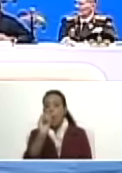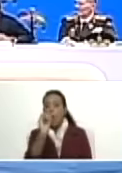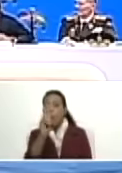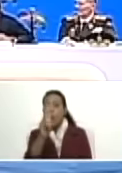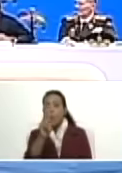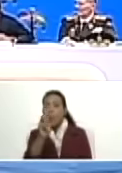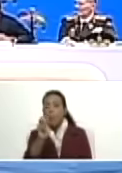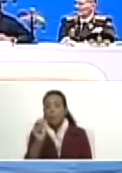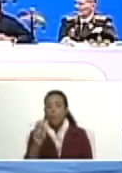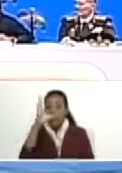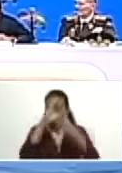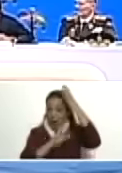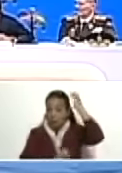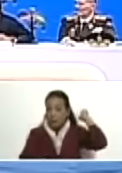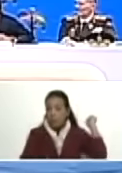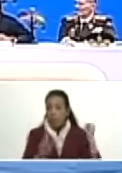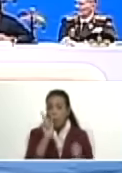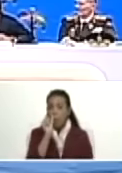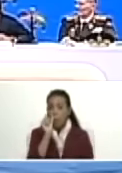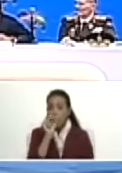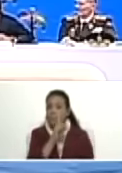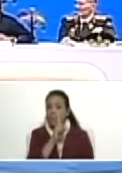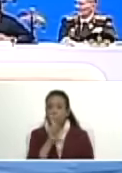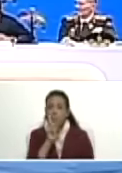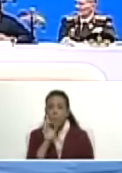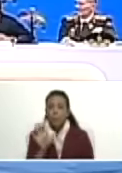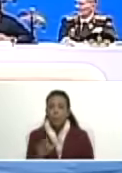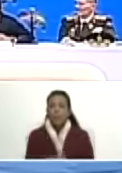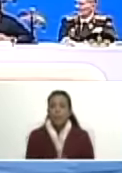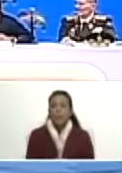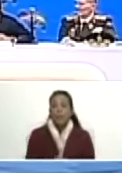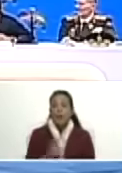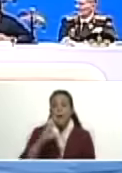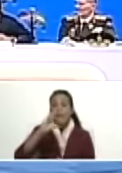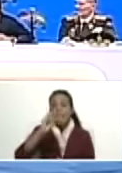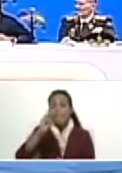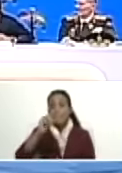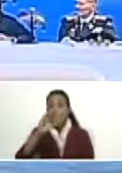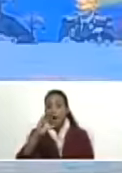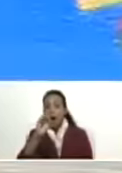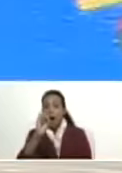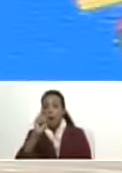y el canciller de entonces, Marco Falcón Briceño.